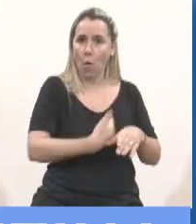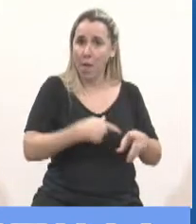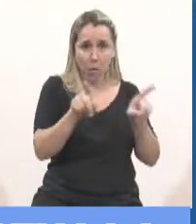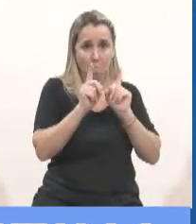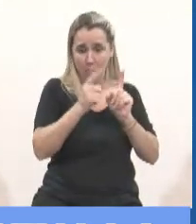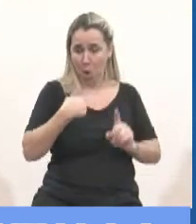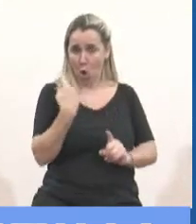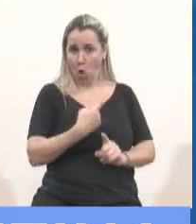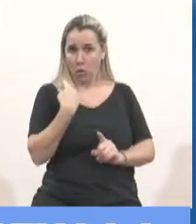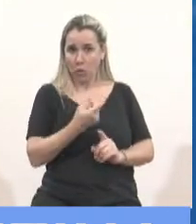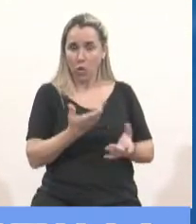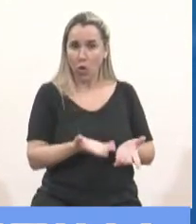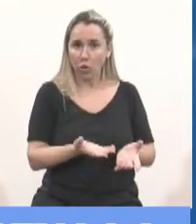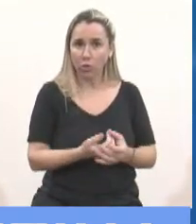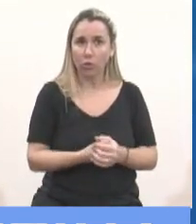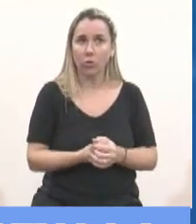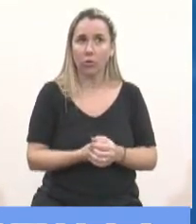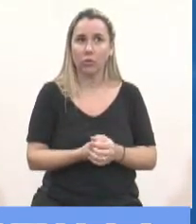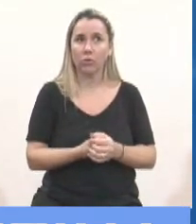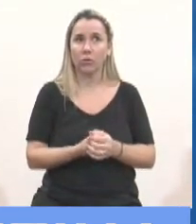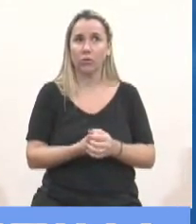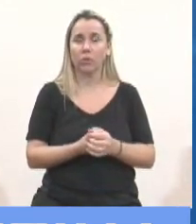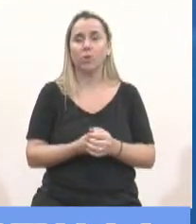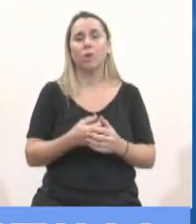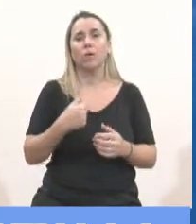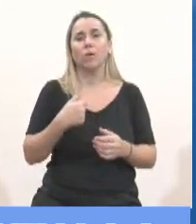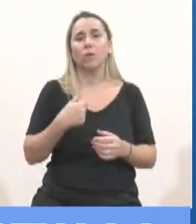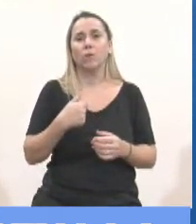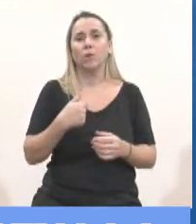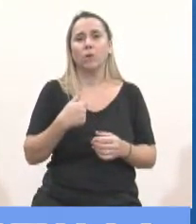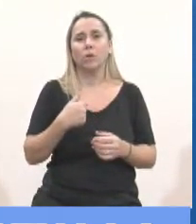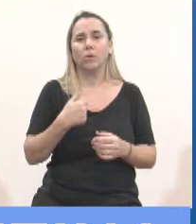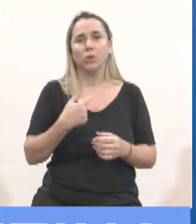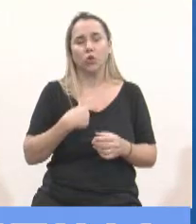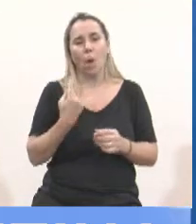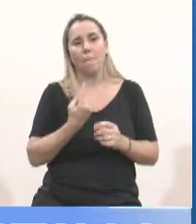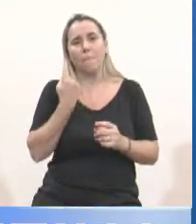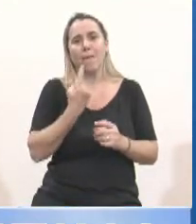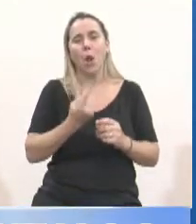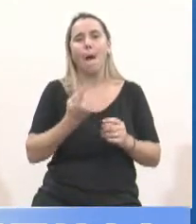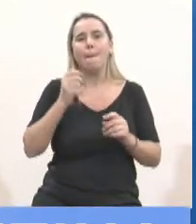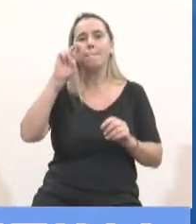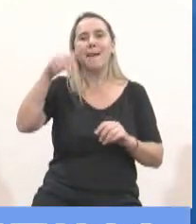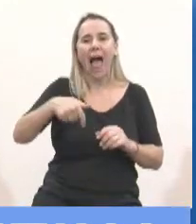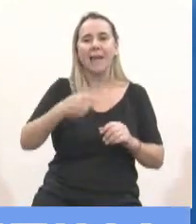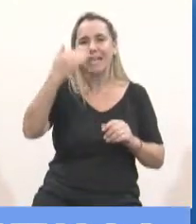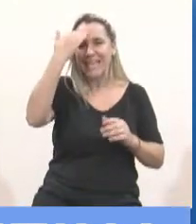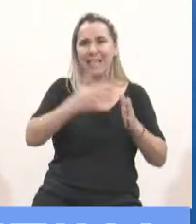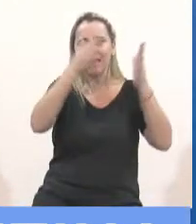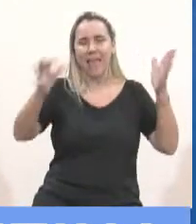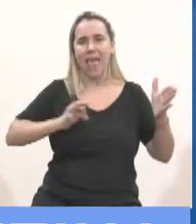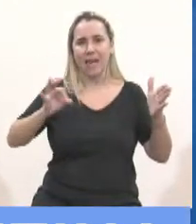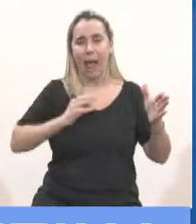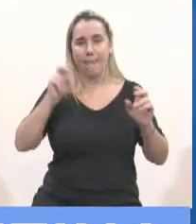nosotros, que estaban inspirados, a mí me consta porque hablé inclusive con debido a este tema, inspirados en el primero, en el segundo plan quinquenal de Perón, el